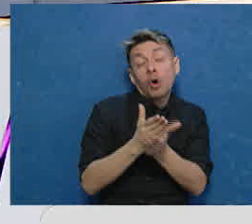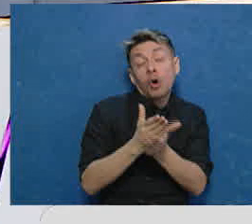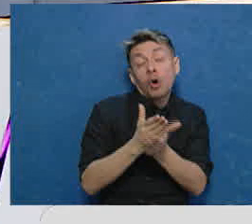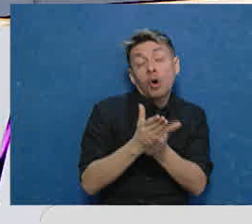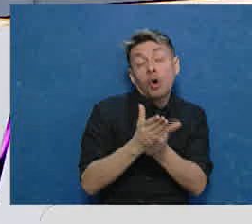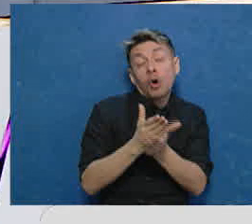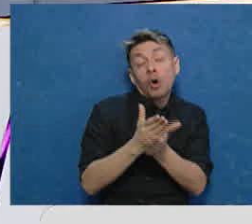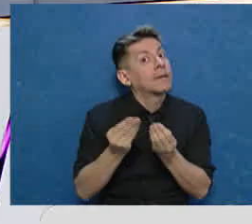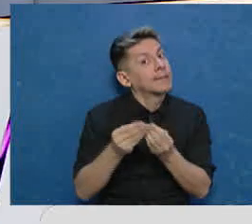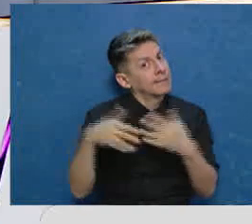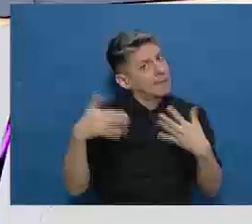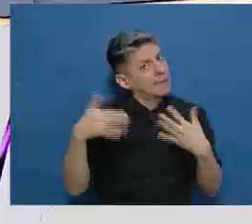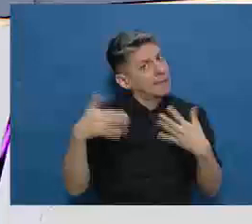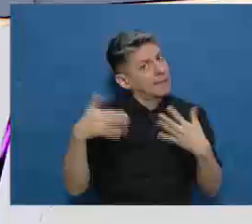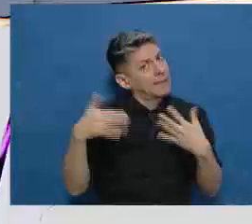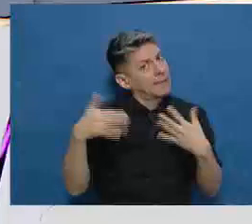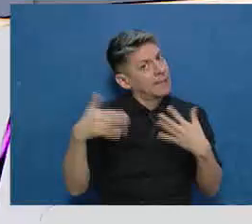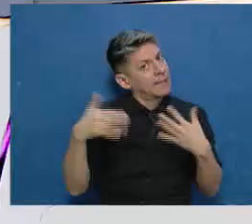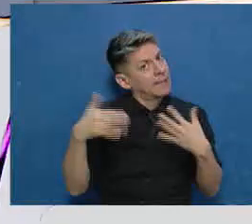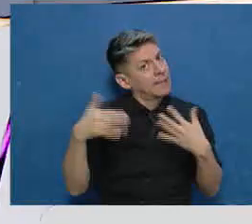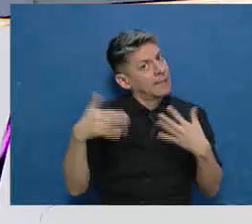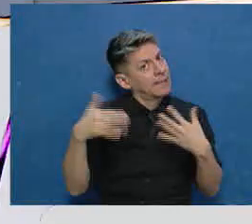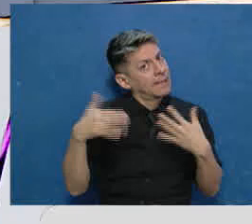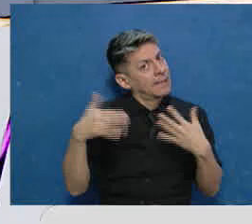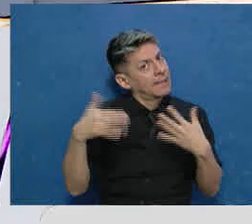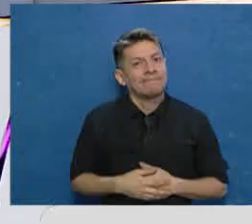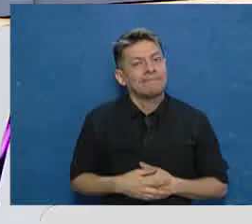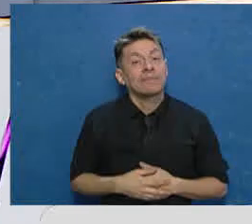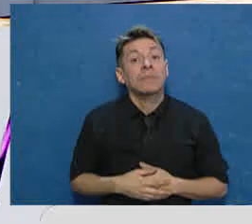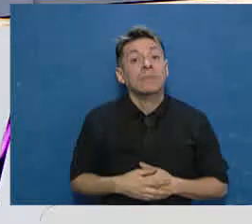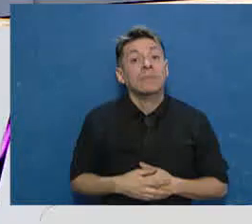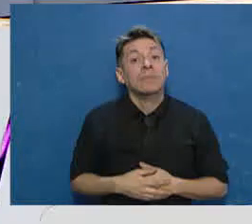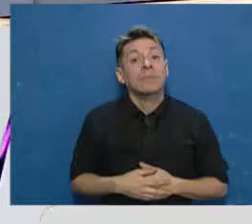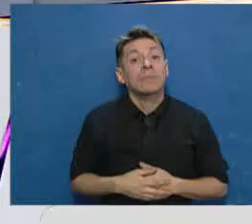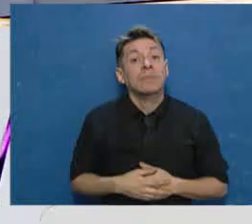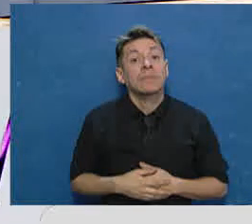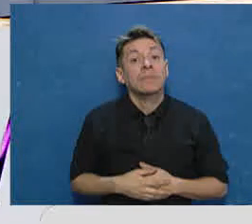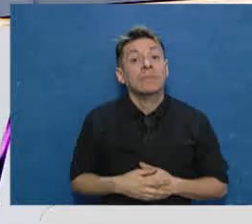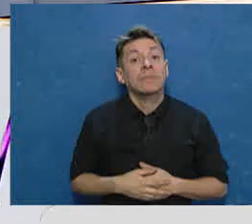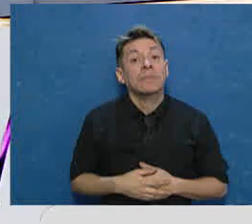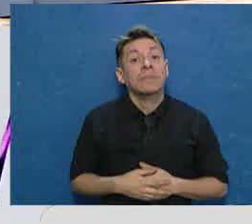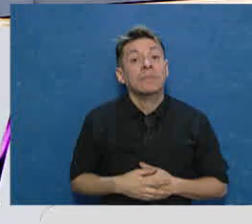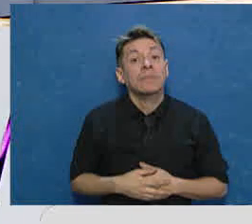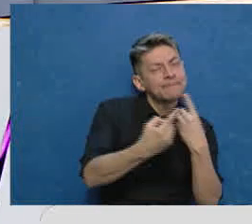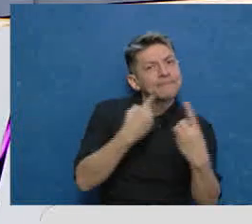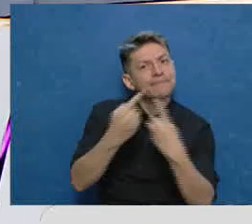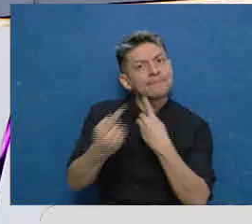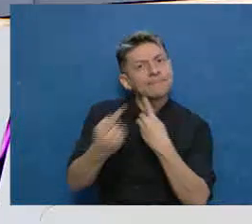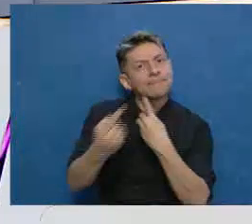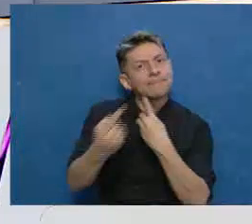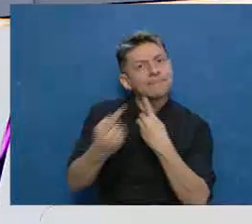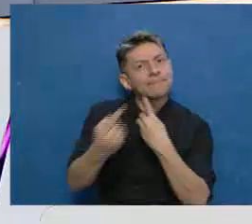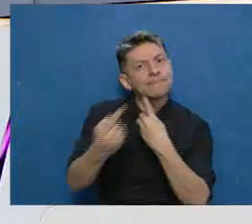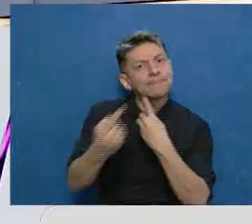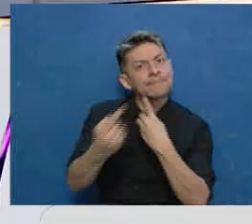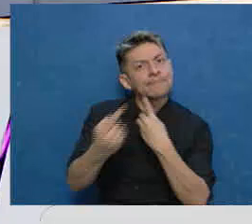todo lo que pasó es muchísimo más grave que lo que él pretendió evitar. Esta mañana estuvimos tratando de hacer algunas averiguaciones en el orden judicial. Todavía